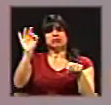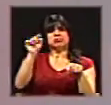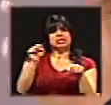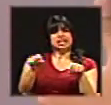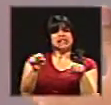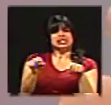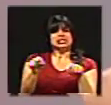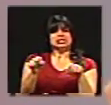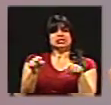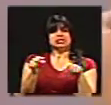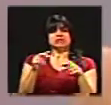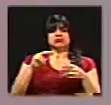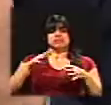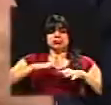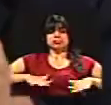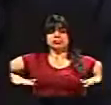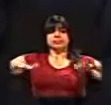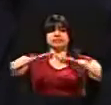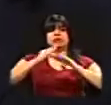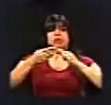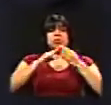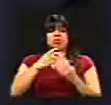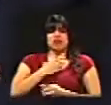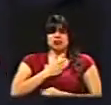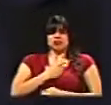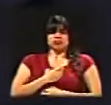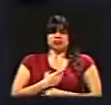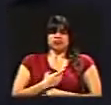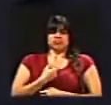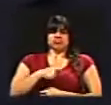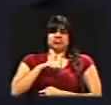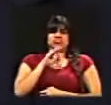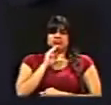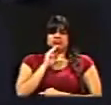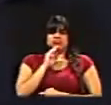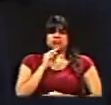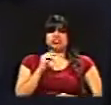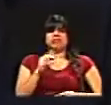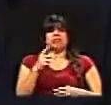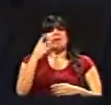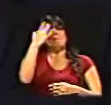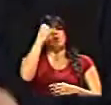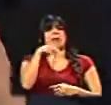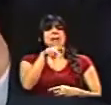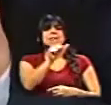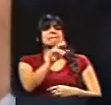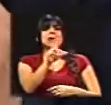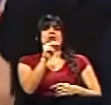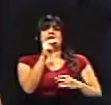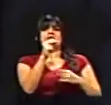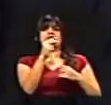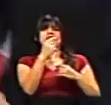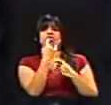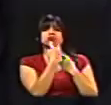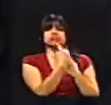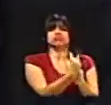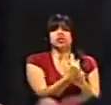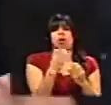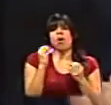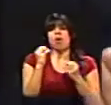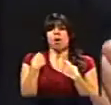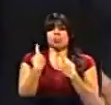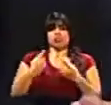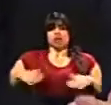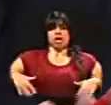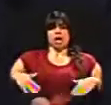esos descontentos, esa indignación, no la terminó atrayendo el PAC? O por lo menos no la ha traído todavía,